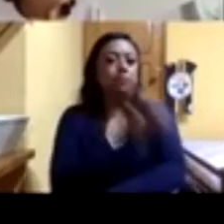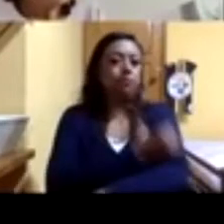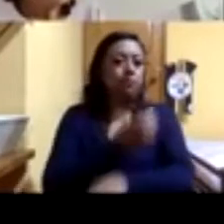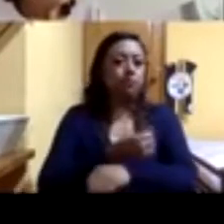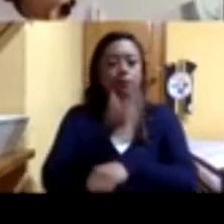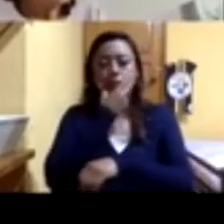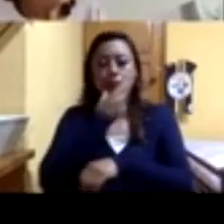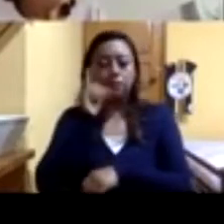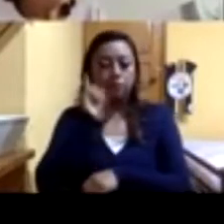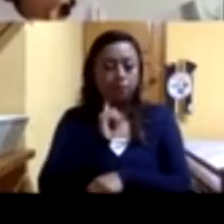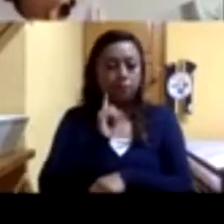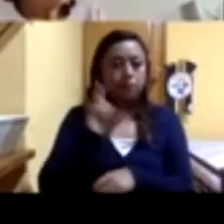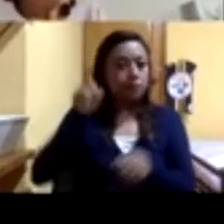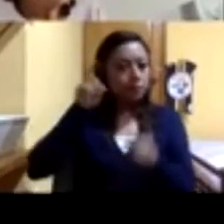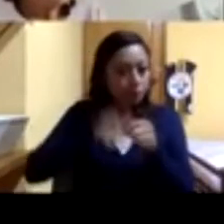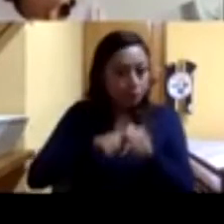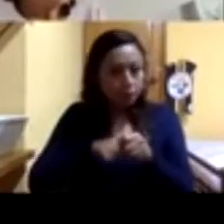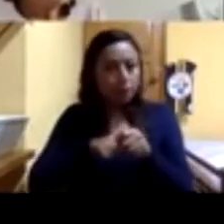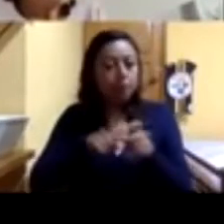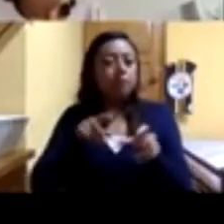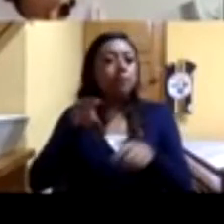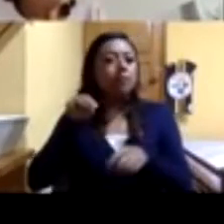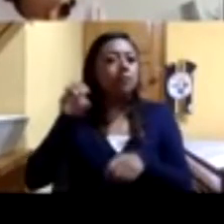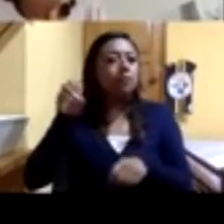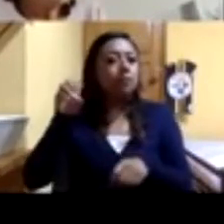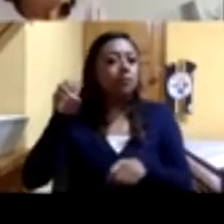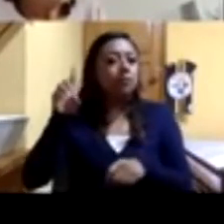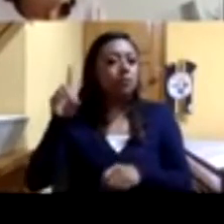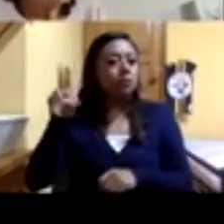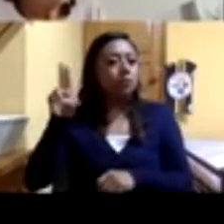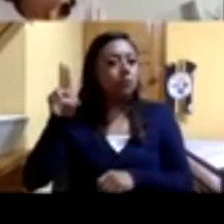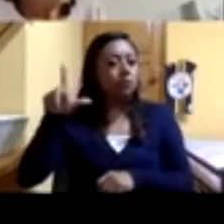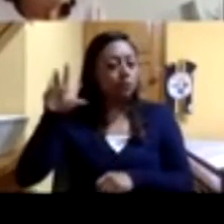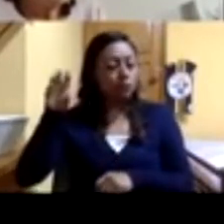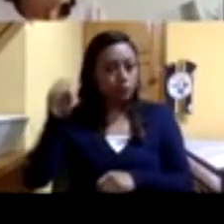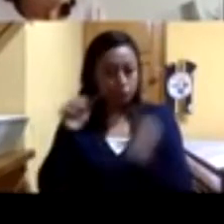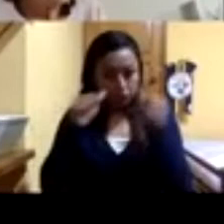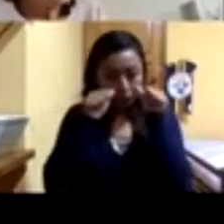módulos de atención puedan tener los elementos